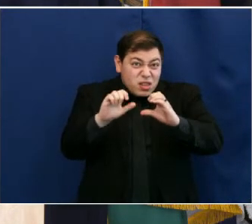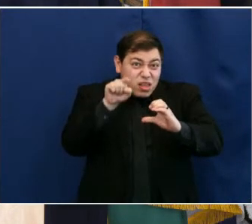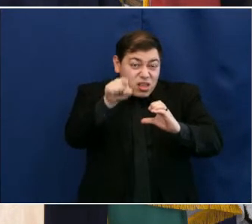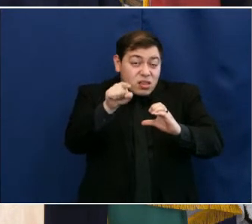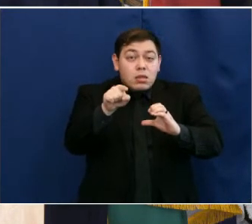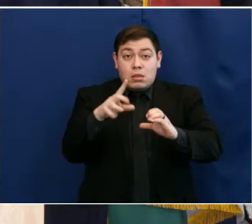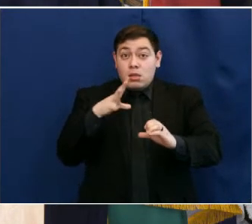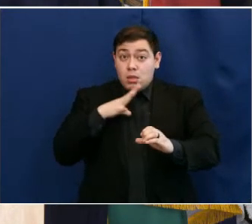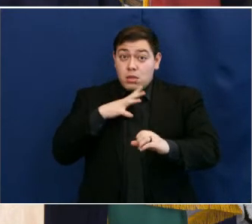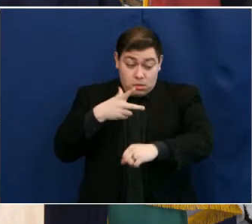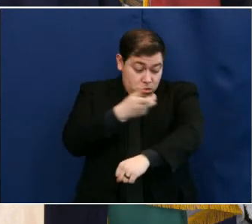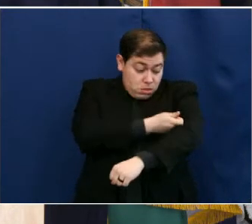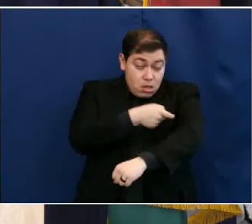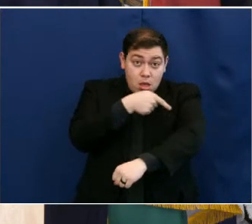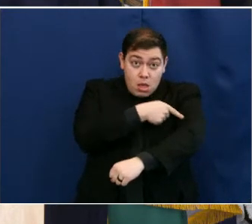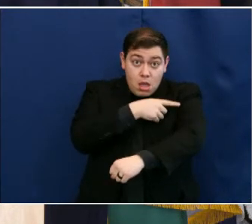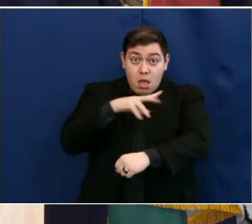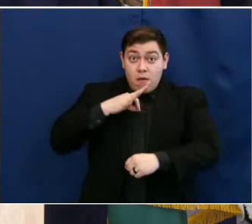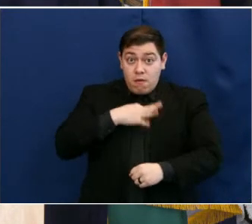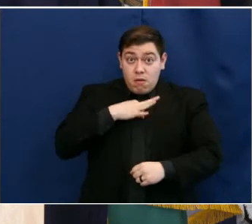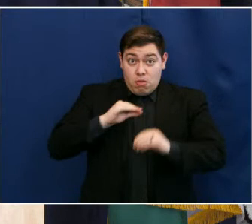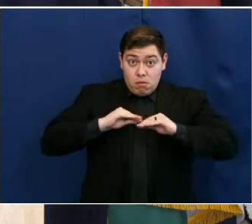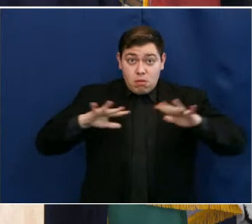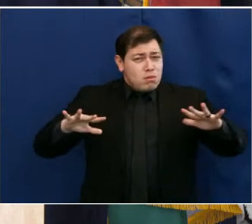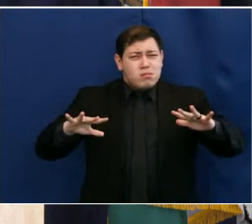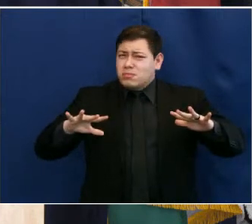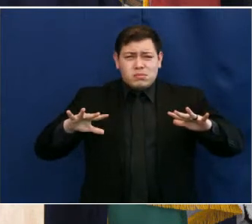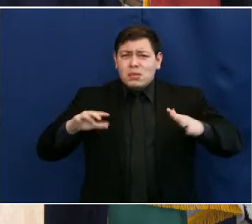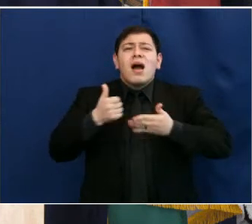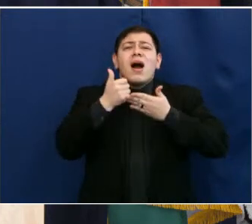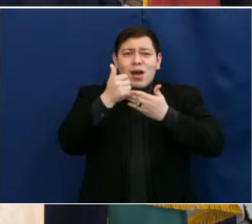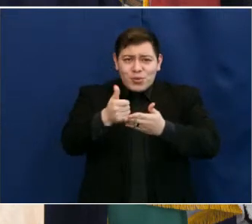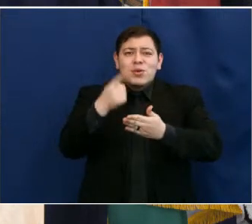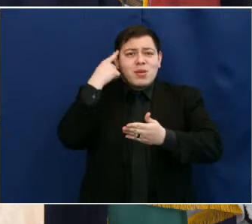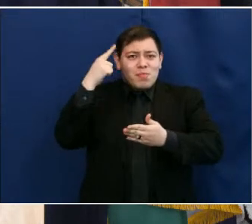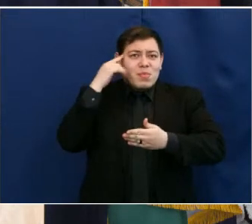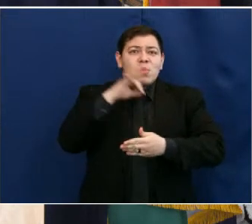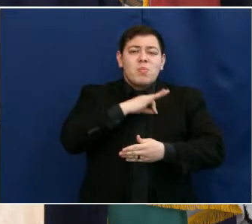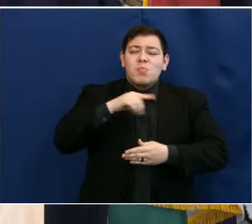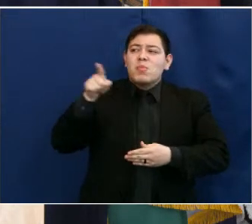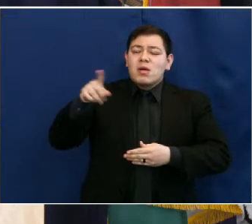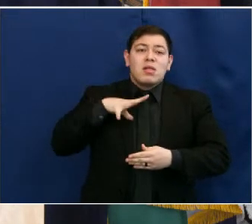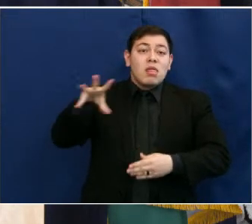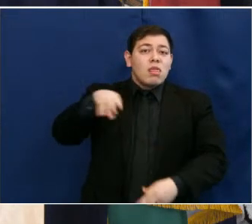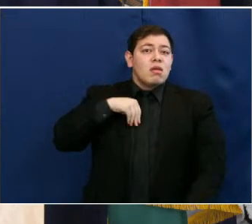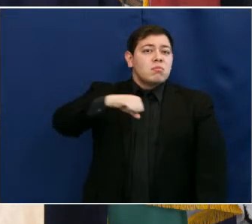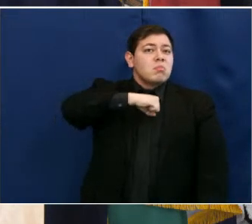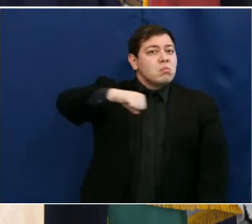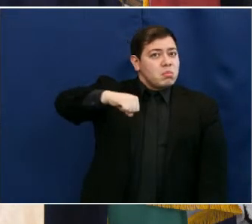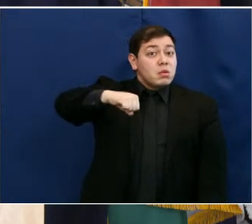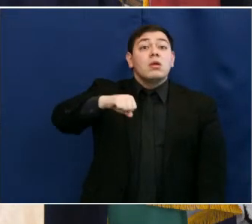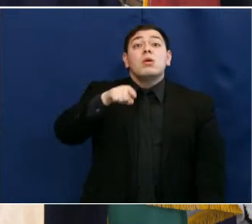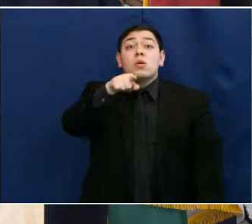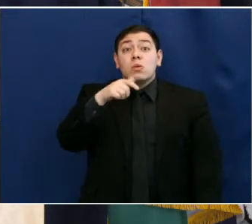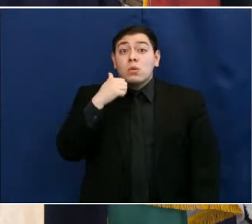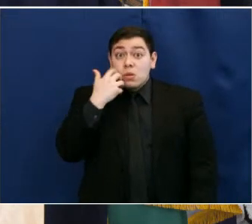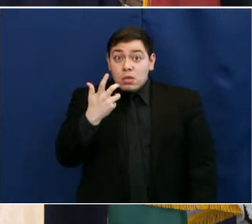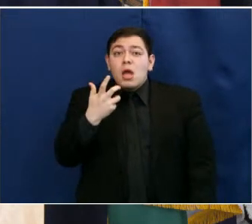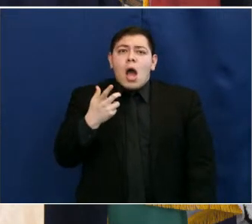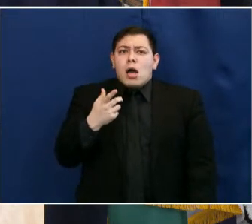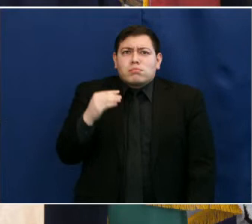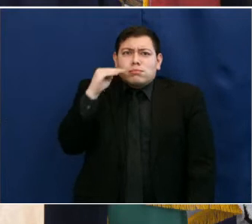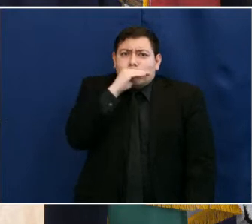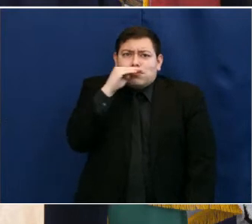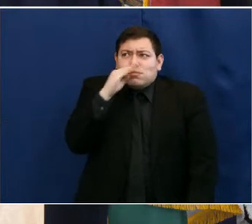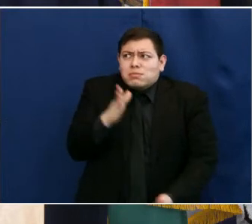es segura y ayuda a enseñar a su sistema inmunológico cómo reconocer y combatir el virus. Obtenga una vacuna gratuita para poder regresar a